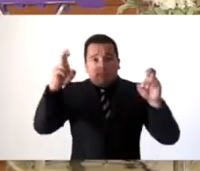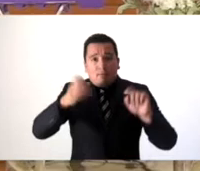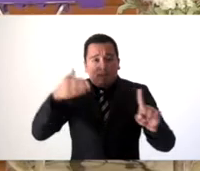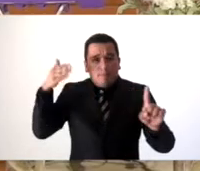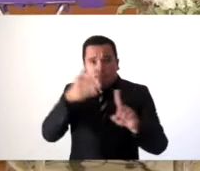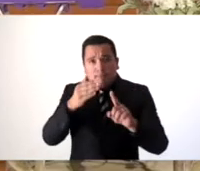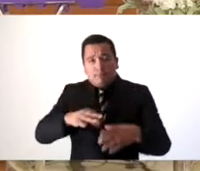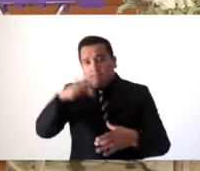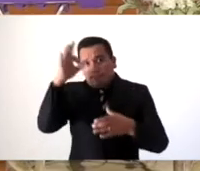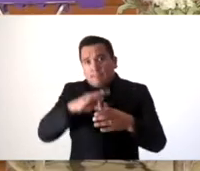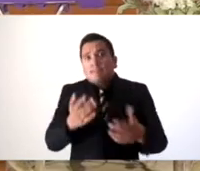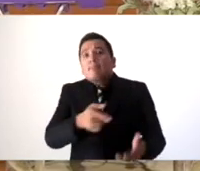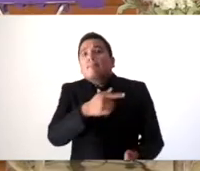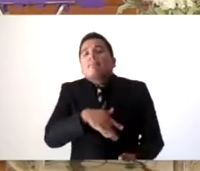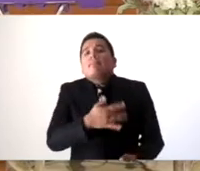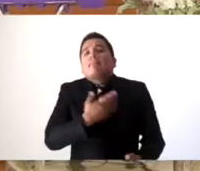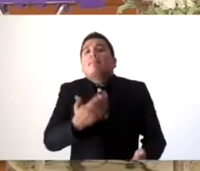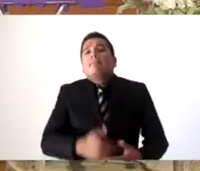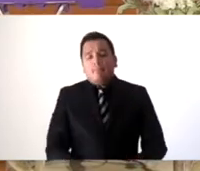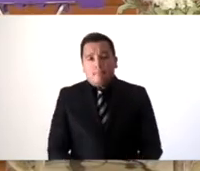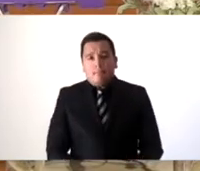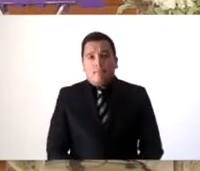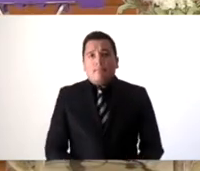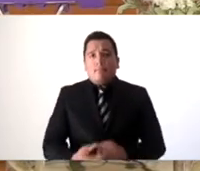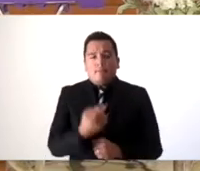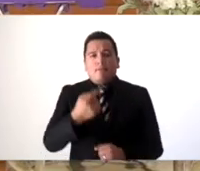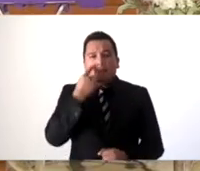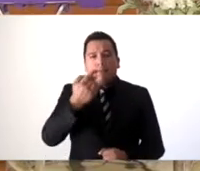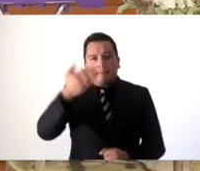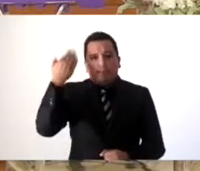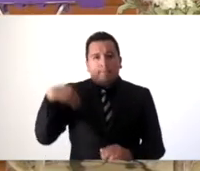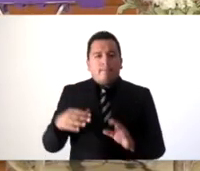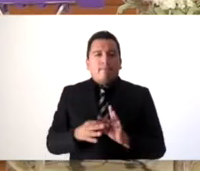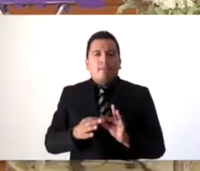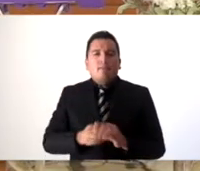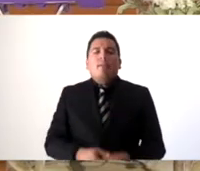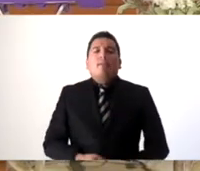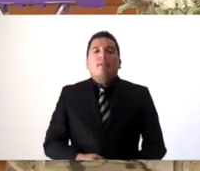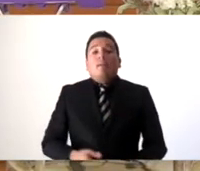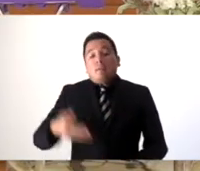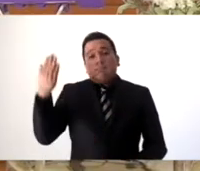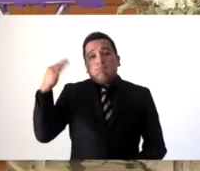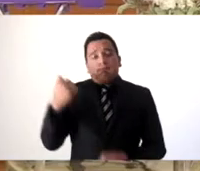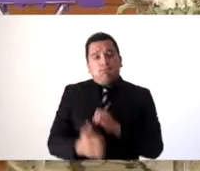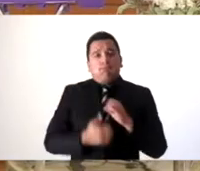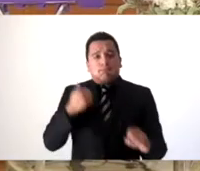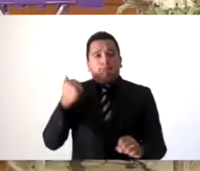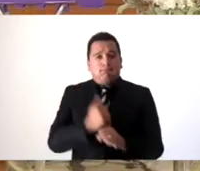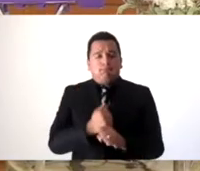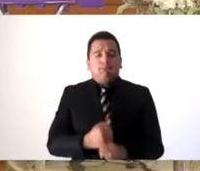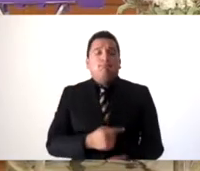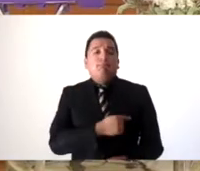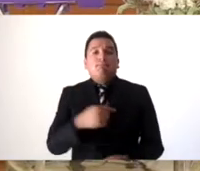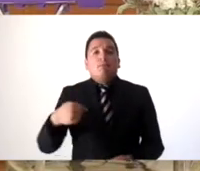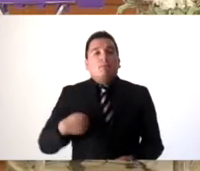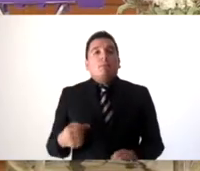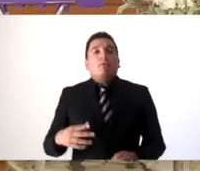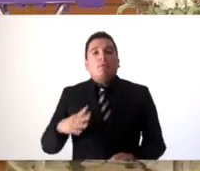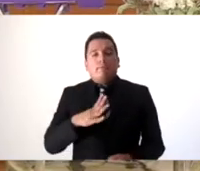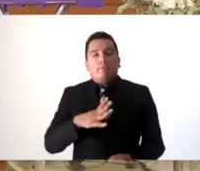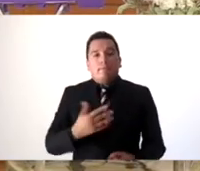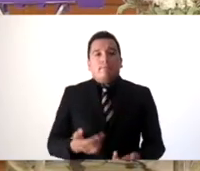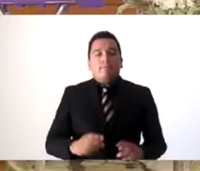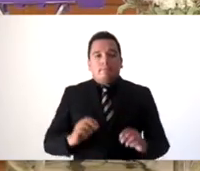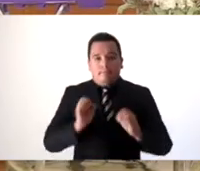nuestros radioescuchas que hace algunos años hicimos una gran reforma electoral en donde surgen los